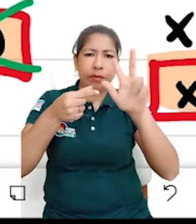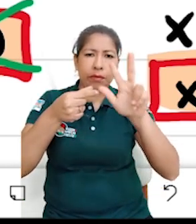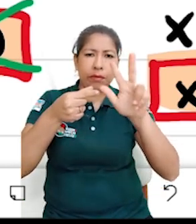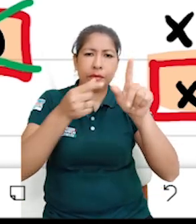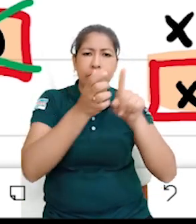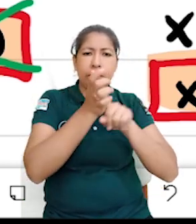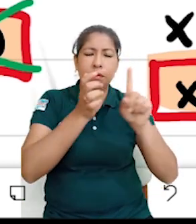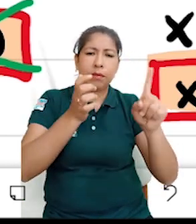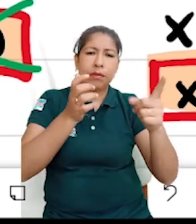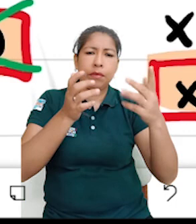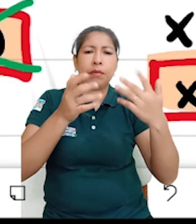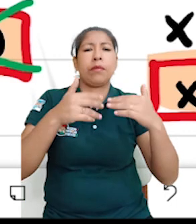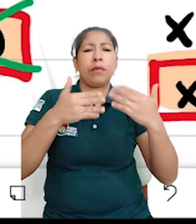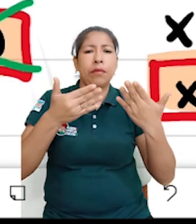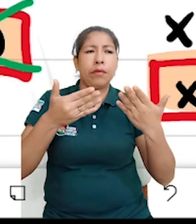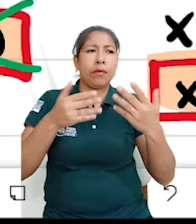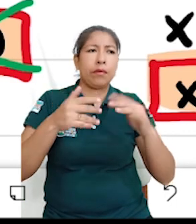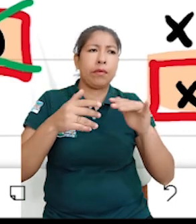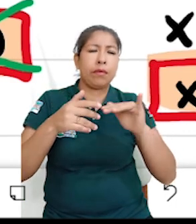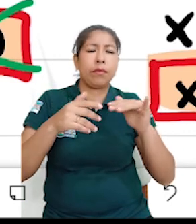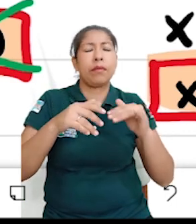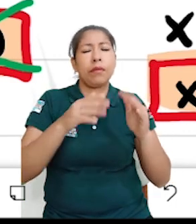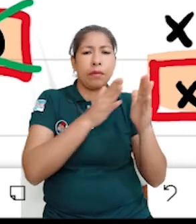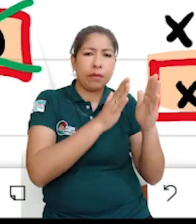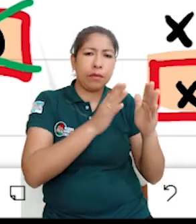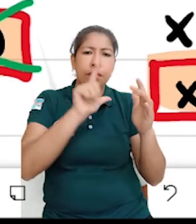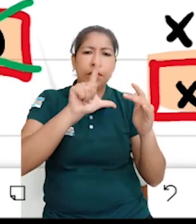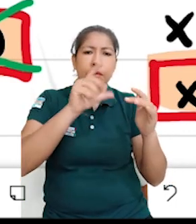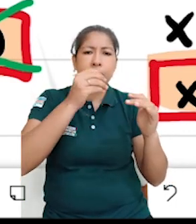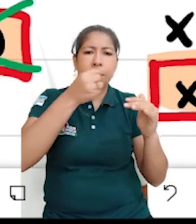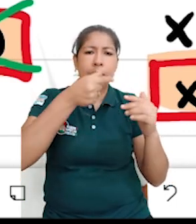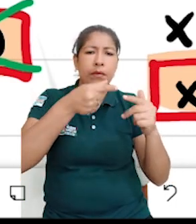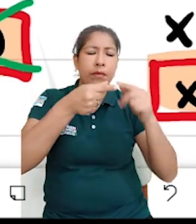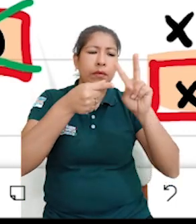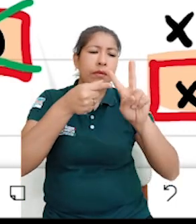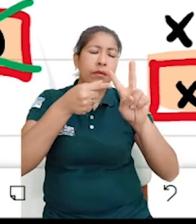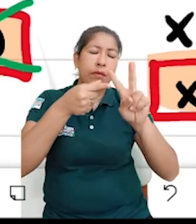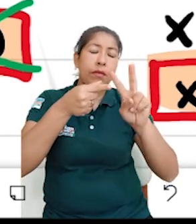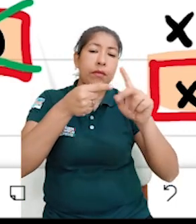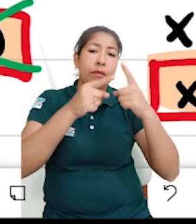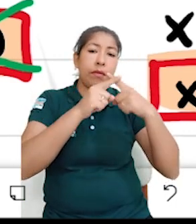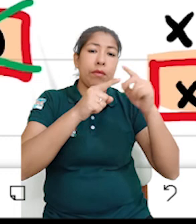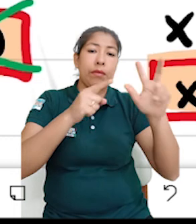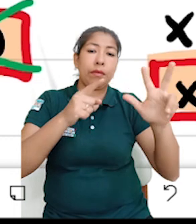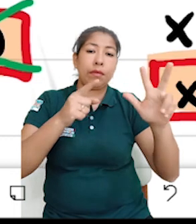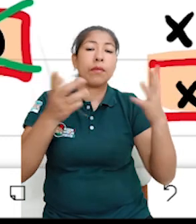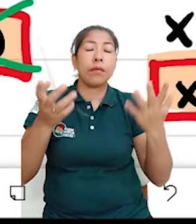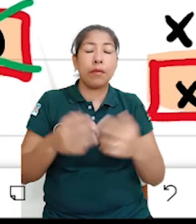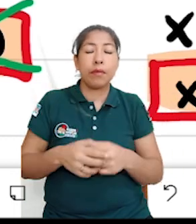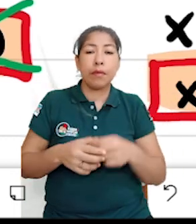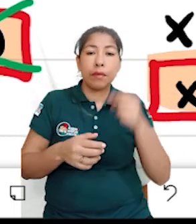es reemplazado acá, sería el logaritmo de 2 por x, o sea 3, y 2 por 3 es 6, un número